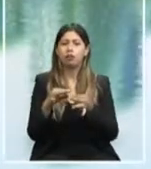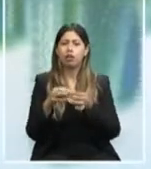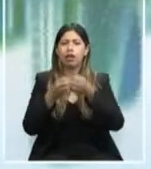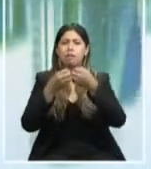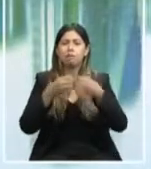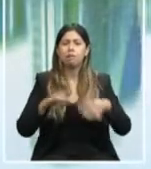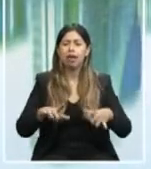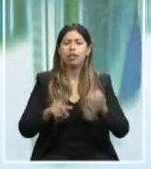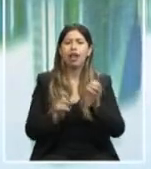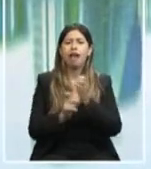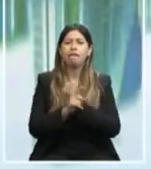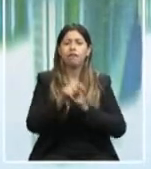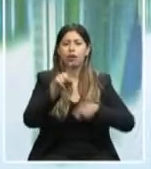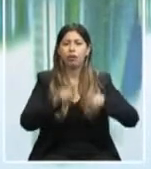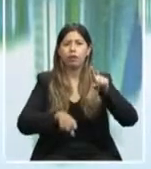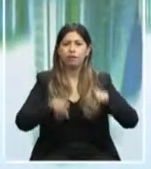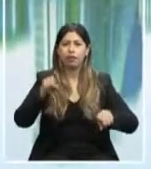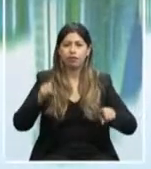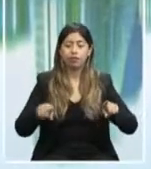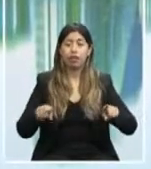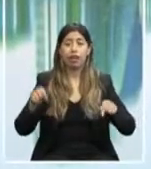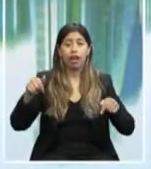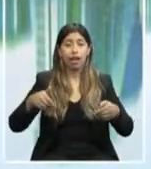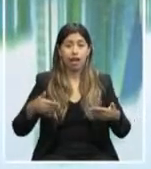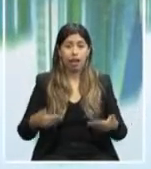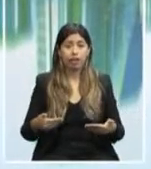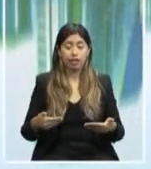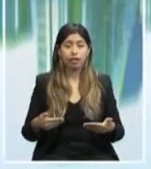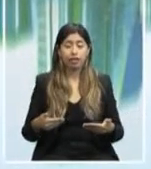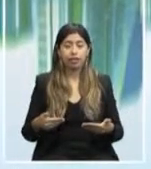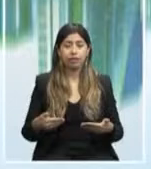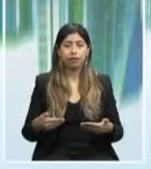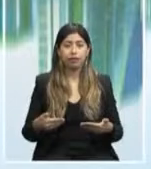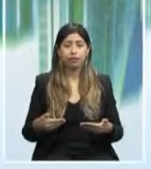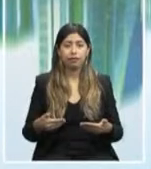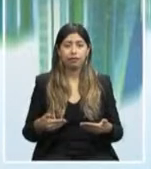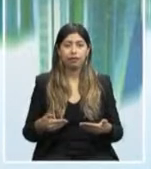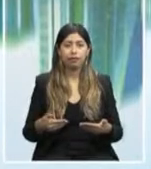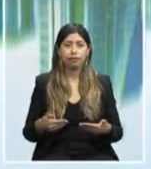pérdida de biodiversidad? Aquí en esta